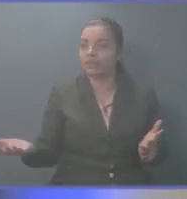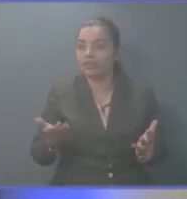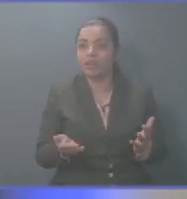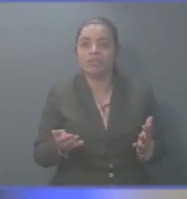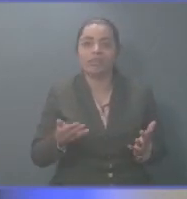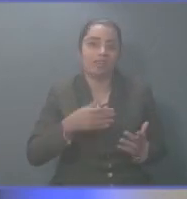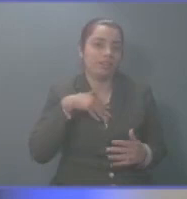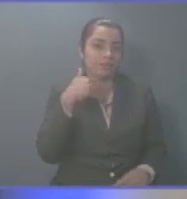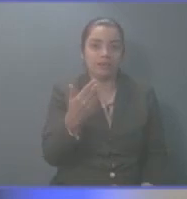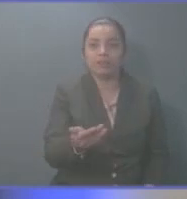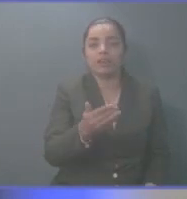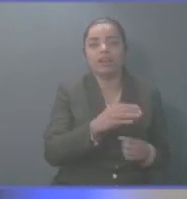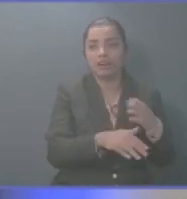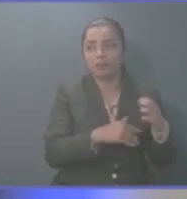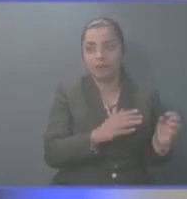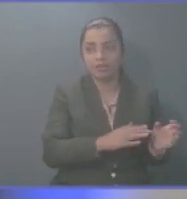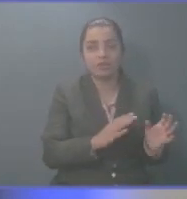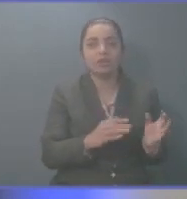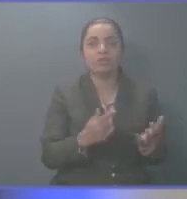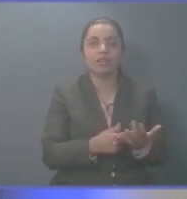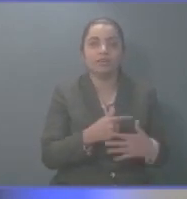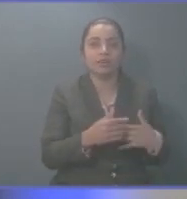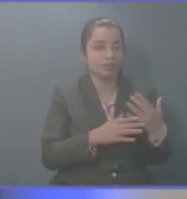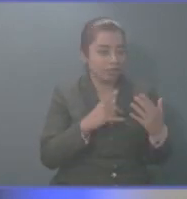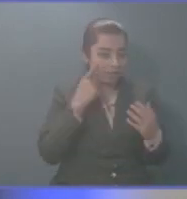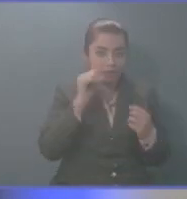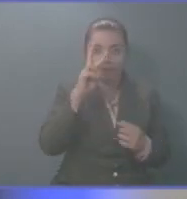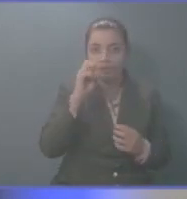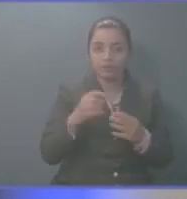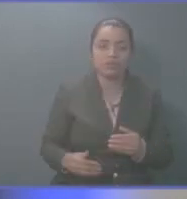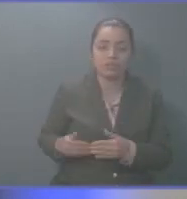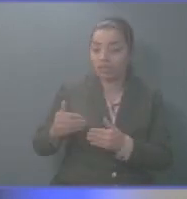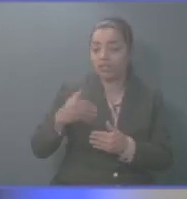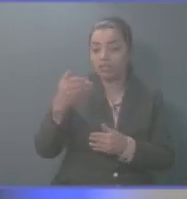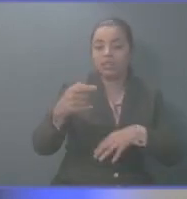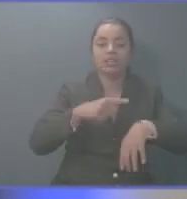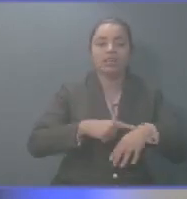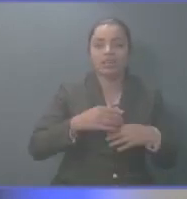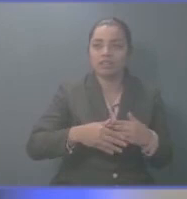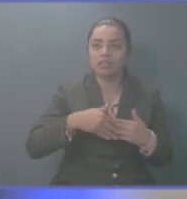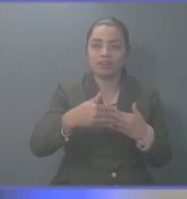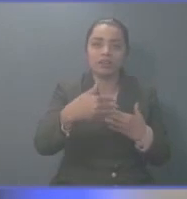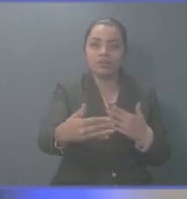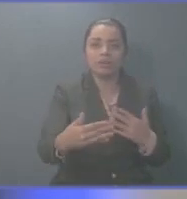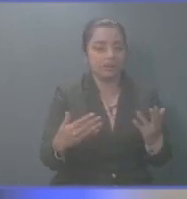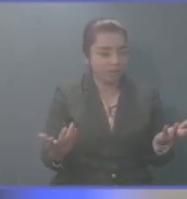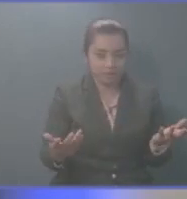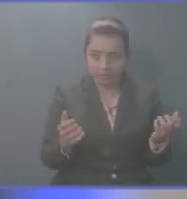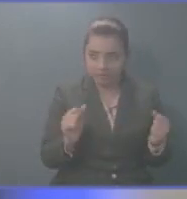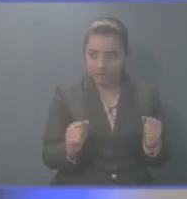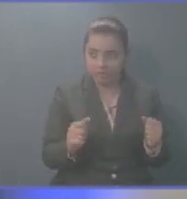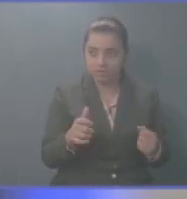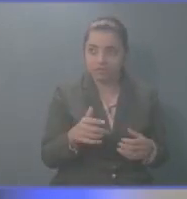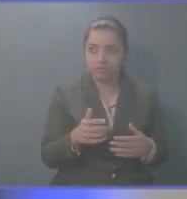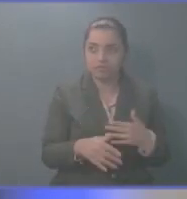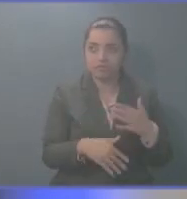préstamo. Entonces, es una deuda a 20 años plazo. ¿Qué significa esto? Que estamos endeudando a las futuras